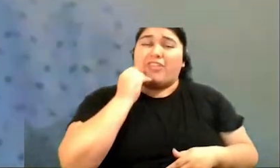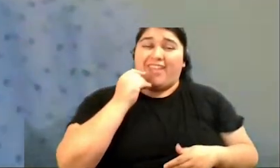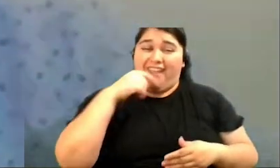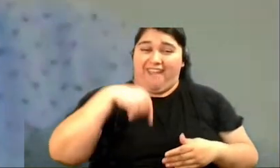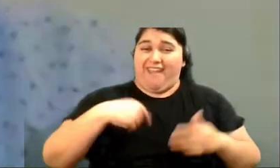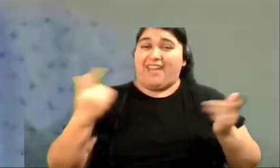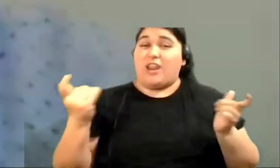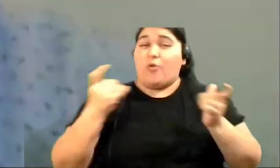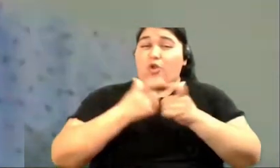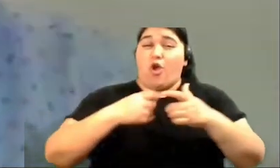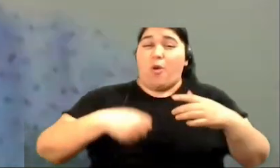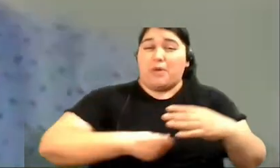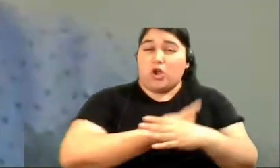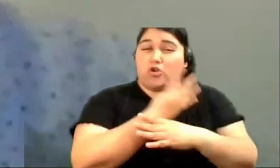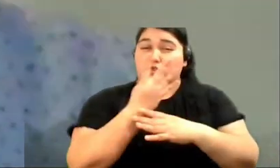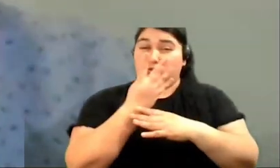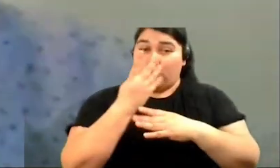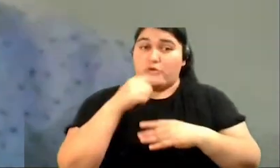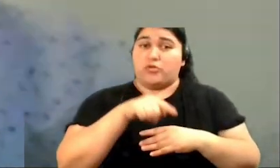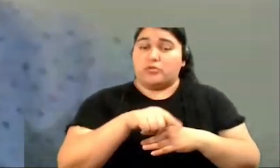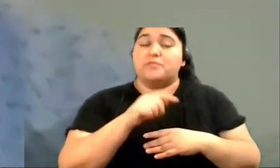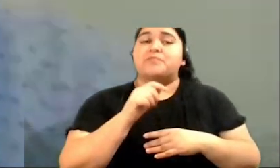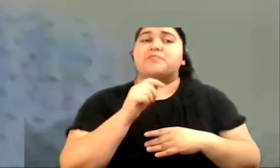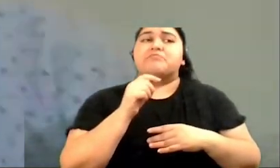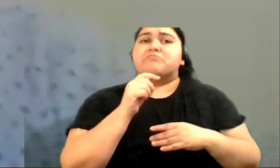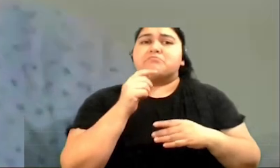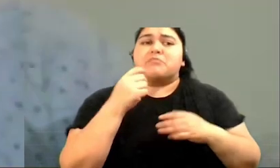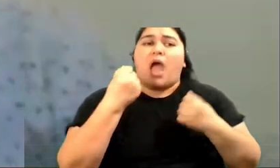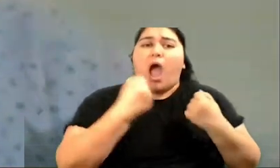del Mercosur, lamentablemente no se han llegado a